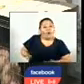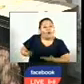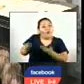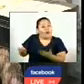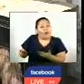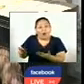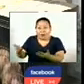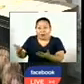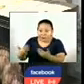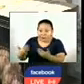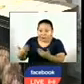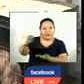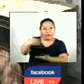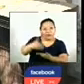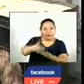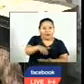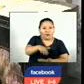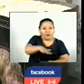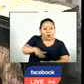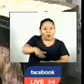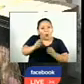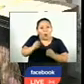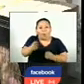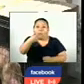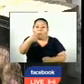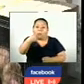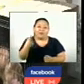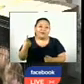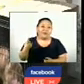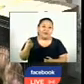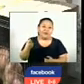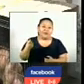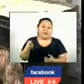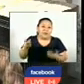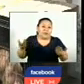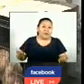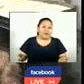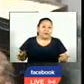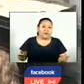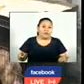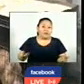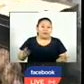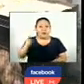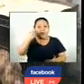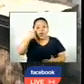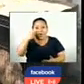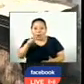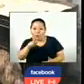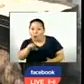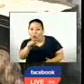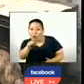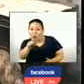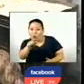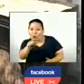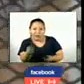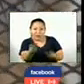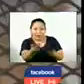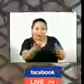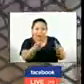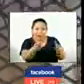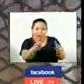refugio o la medicina a tiempo y por no estar cuando vino alguien malo y los envenenó